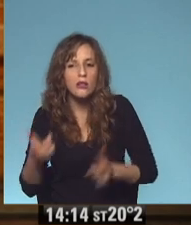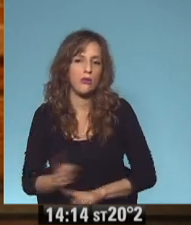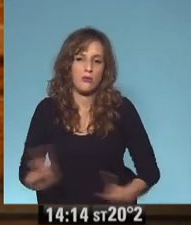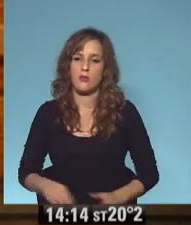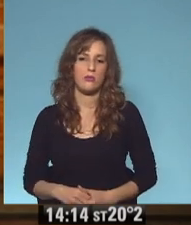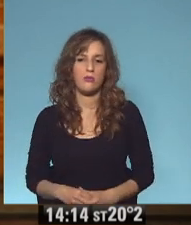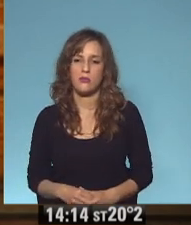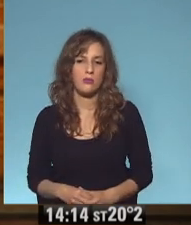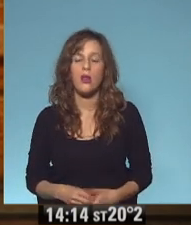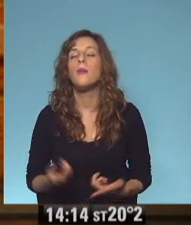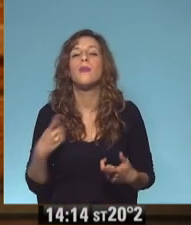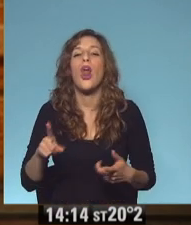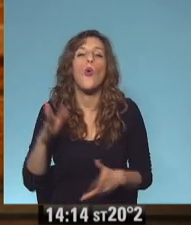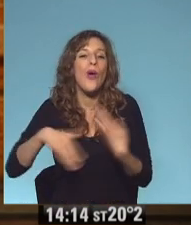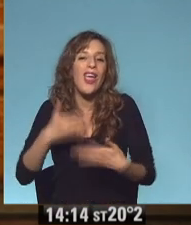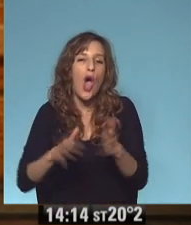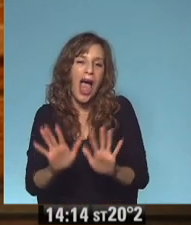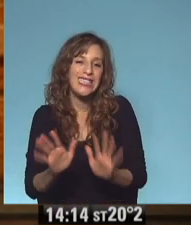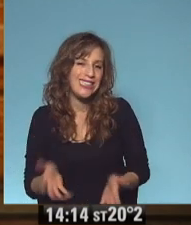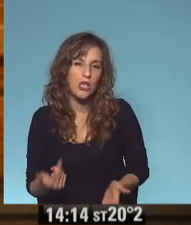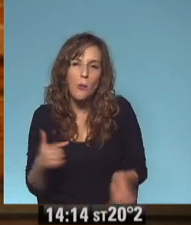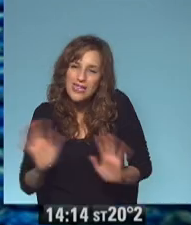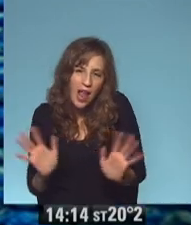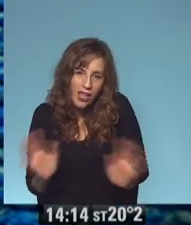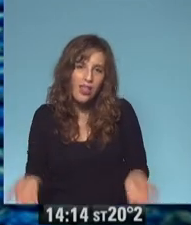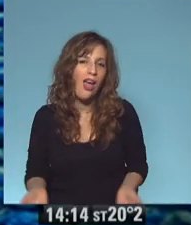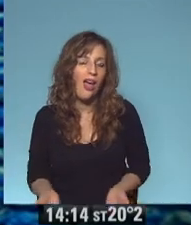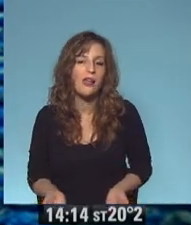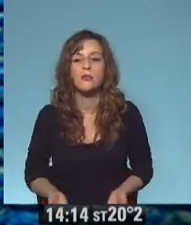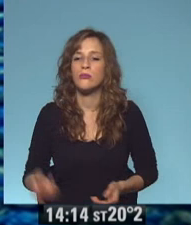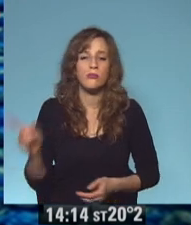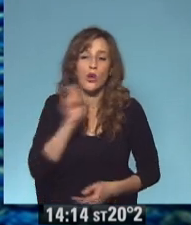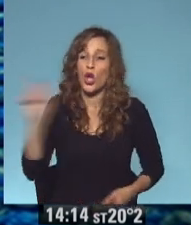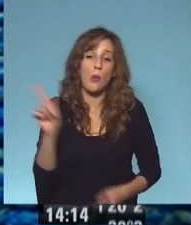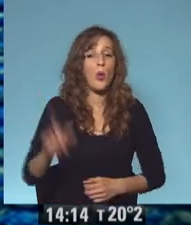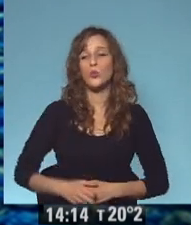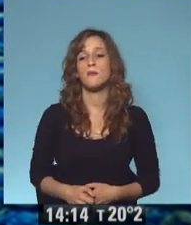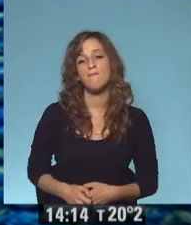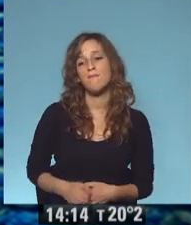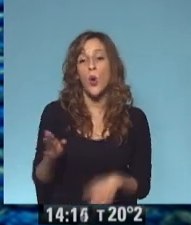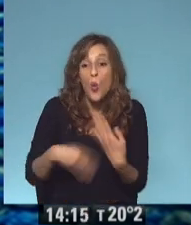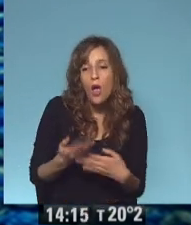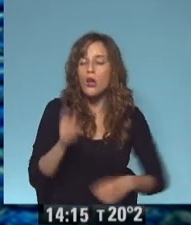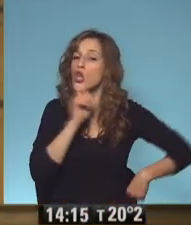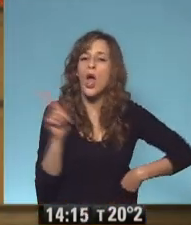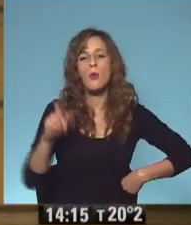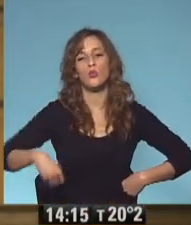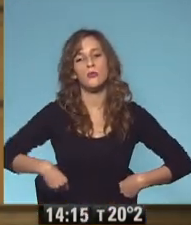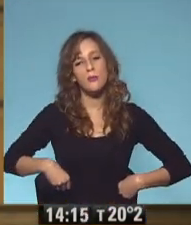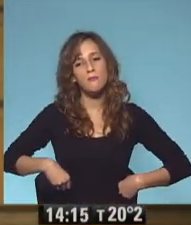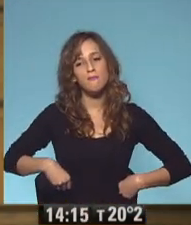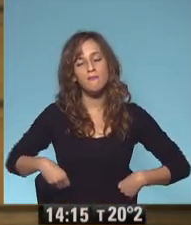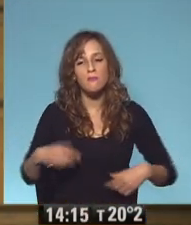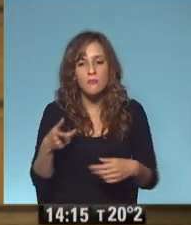que entender que son juegos. No te va a pasar nada. No me gustan nada esos juegos. ¿No te